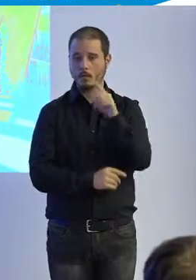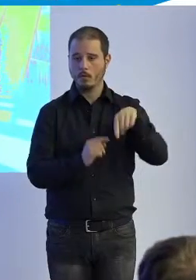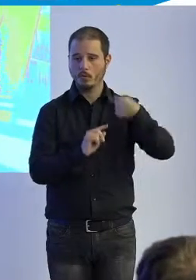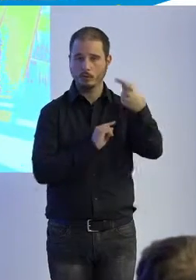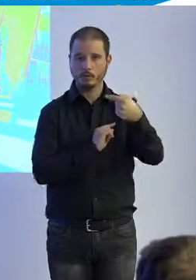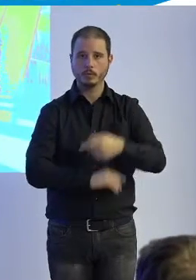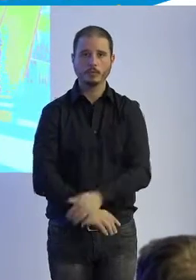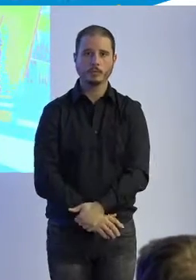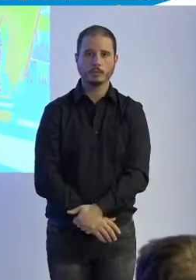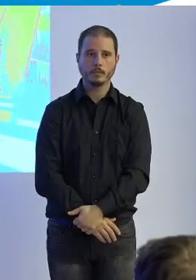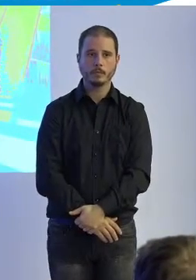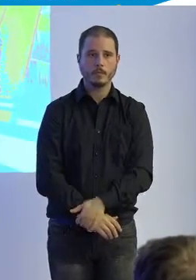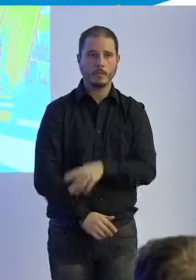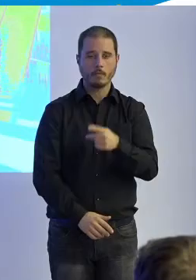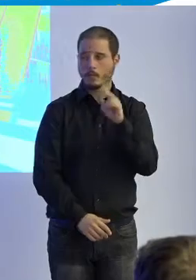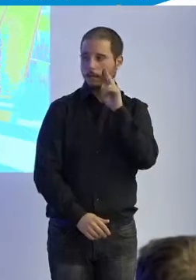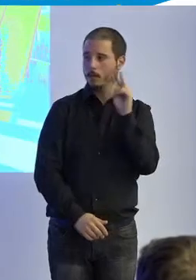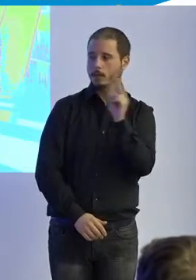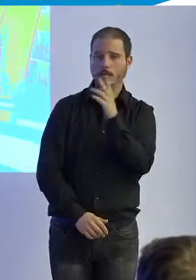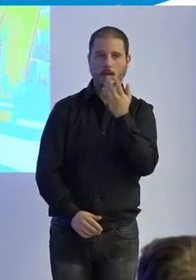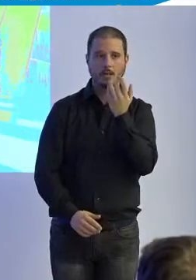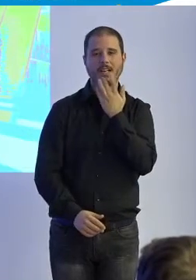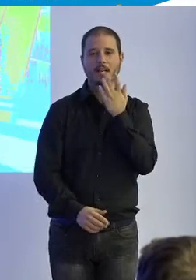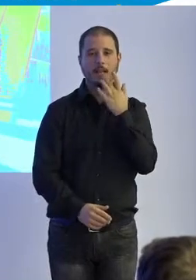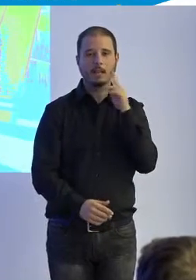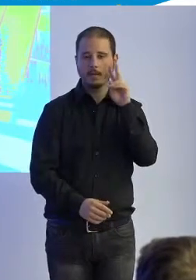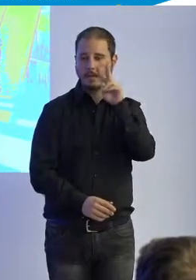Sobre todo se ve lo mejor con los ejemplos.